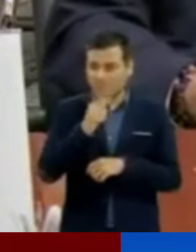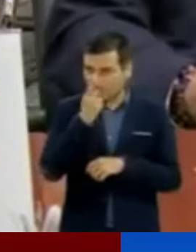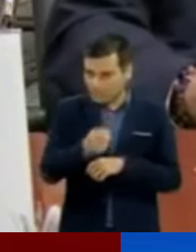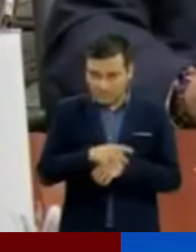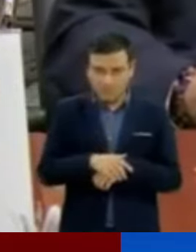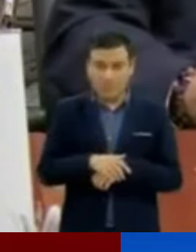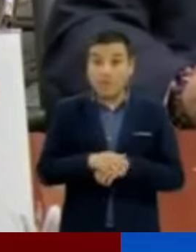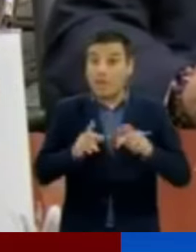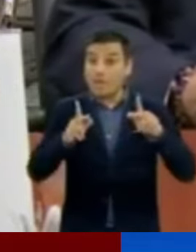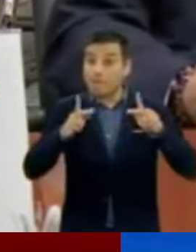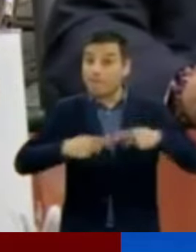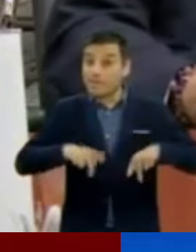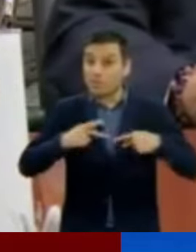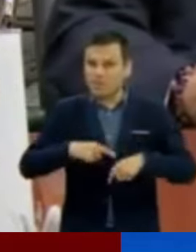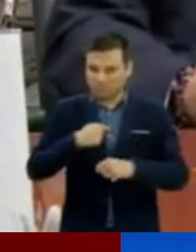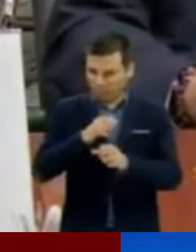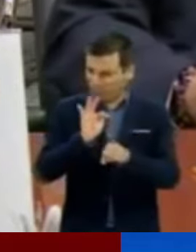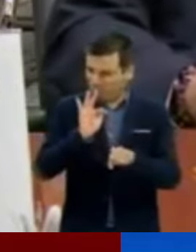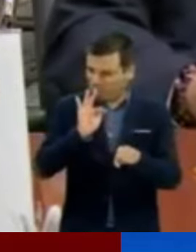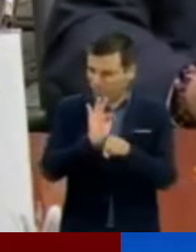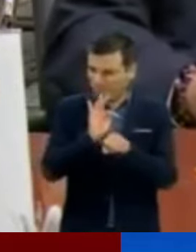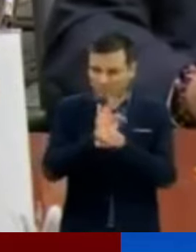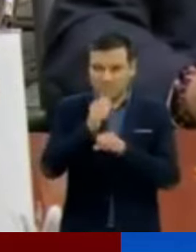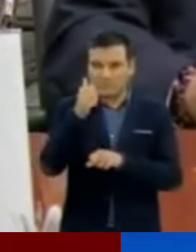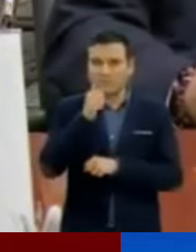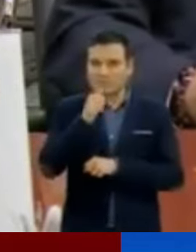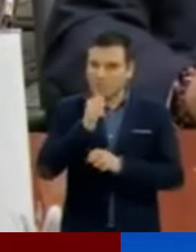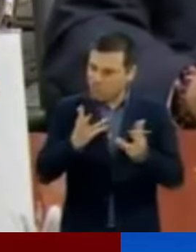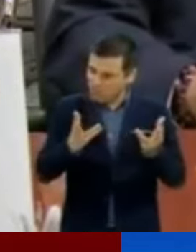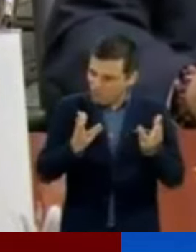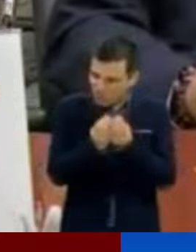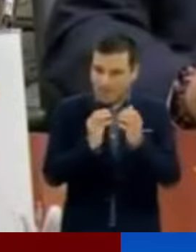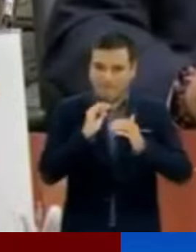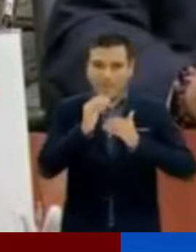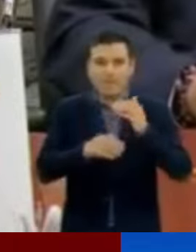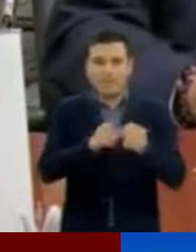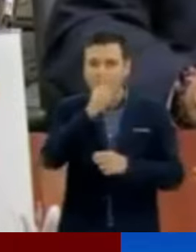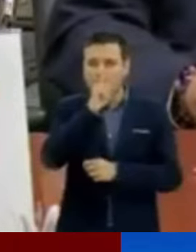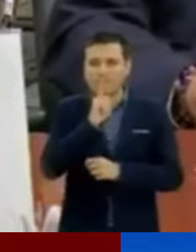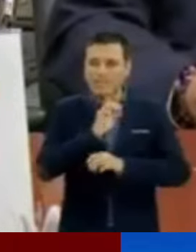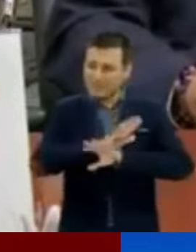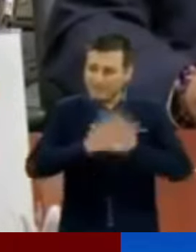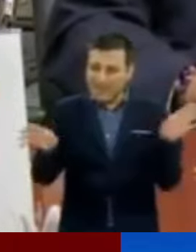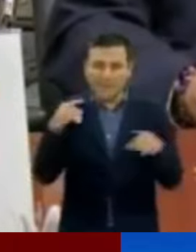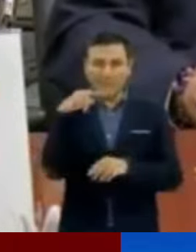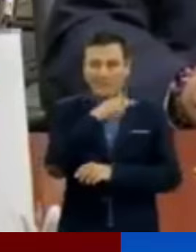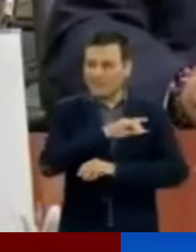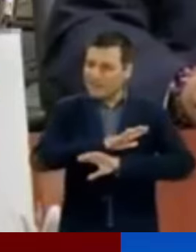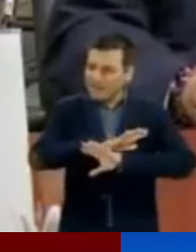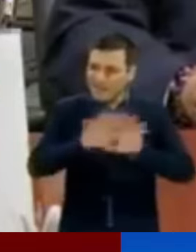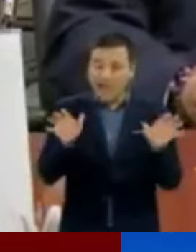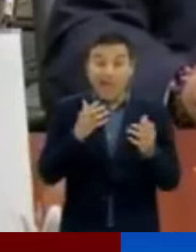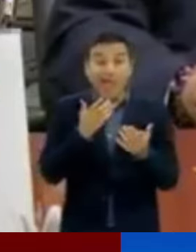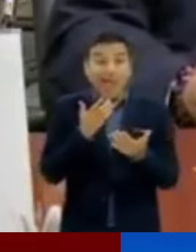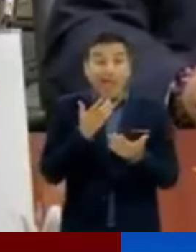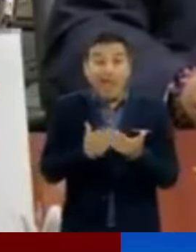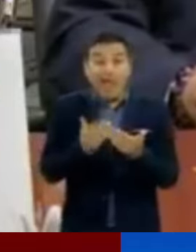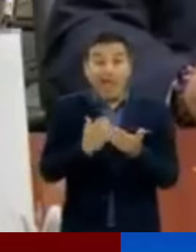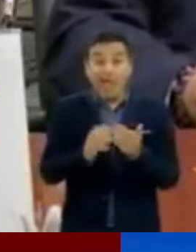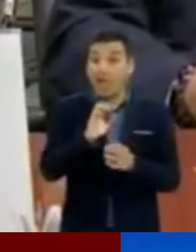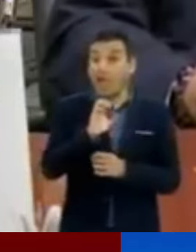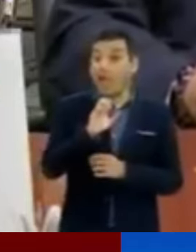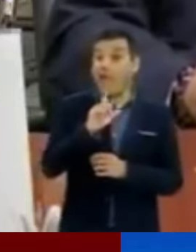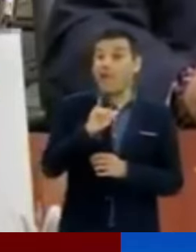insistiendo, con el pueblo todo y sin el pueblo nada. Basta de mentiras y basta de hipocresías. Y ahora en lugar de